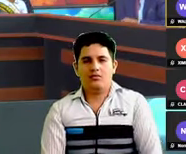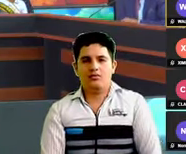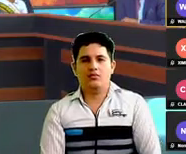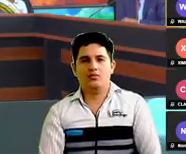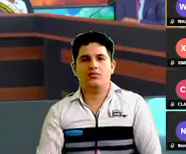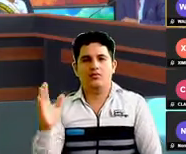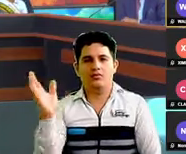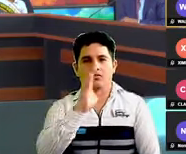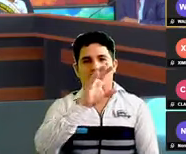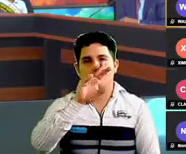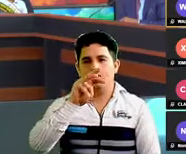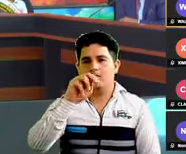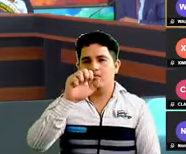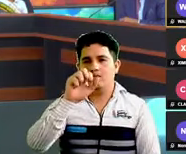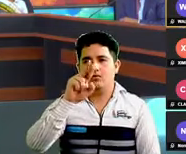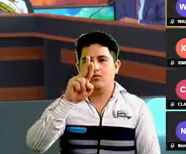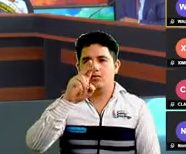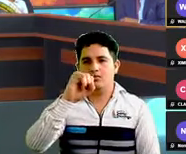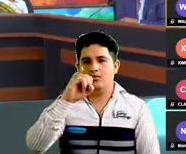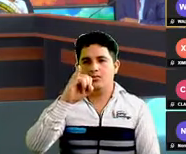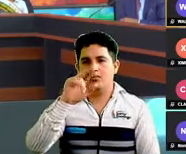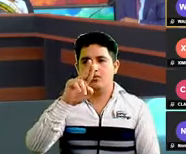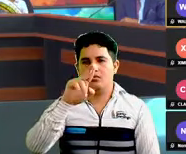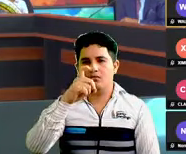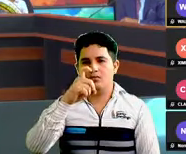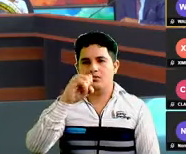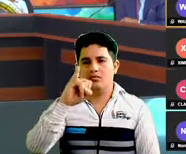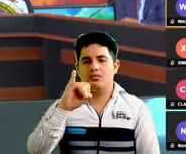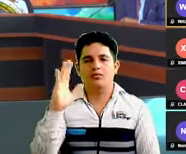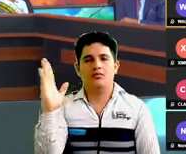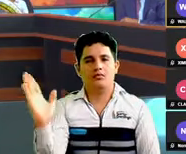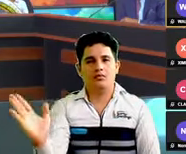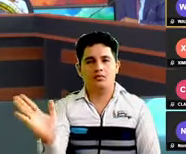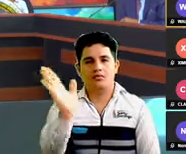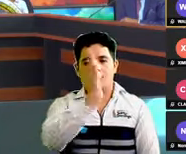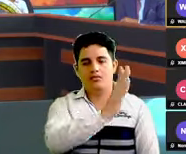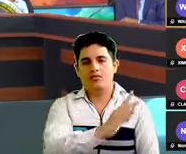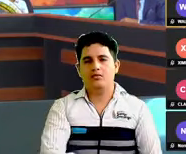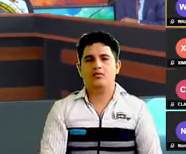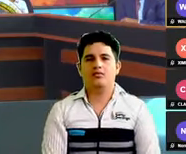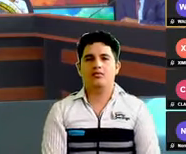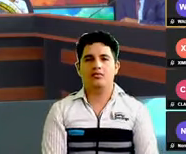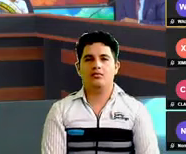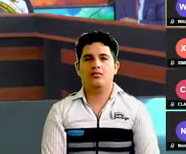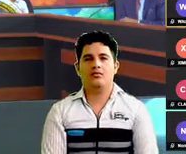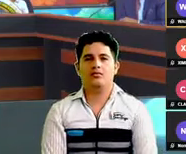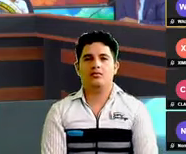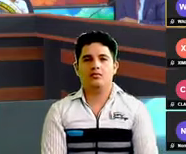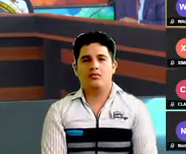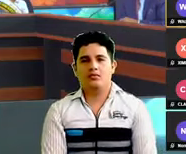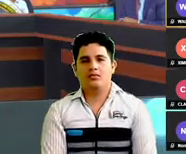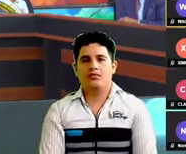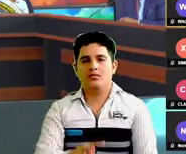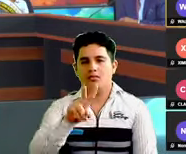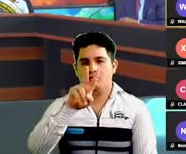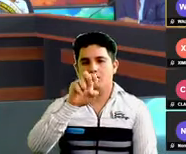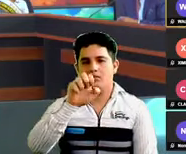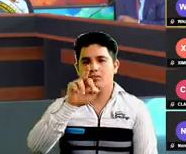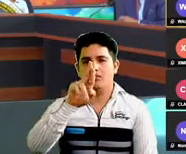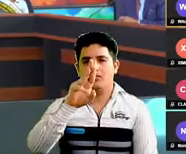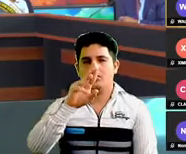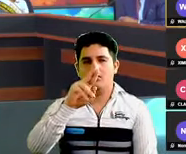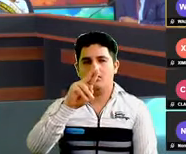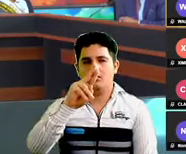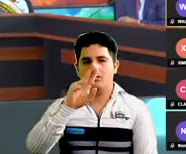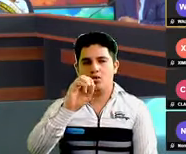García Mariuxi Maribel, lote ubicado en el asentamiento Laura Flores, número 1. Ceballos Melo Verónica Elizabeth,